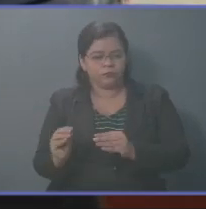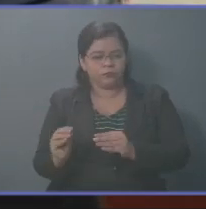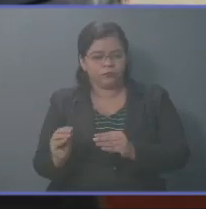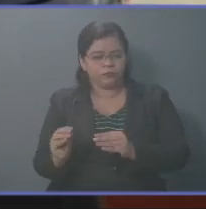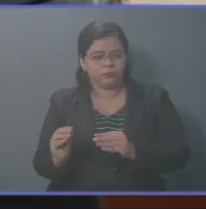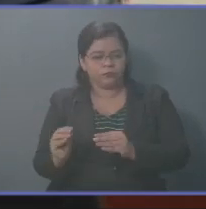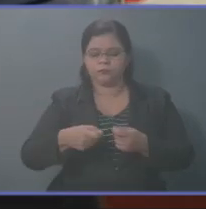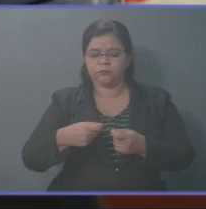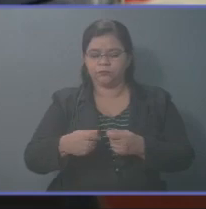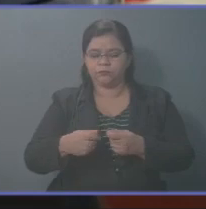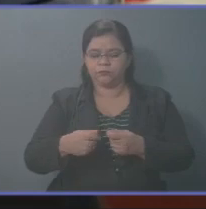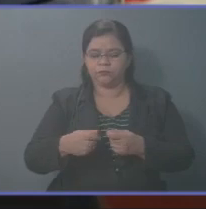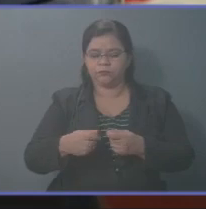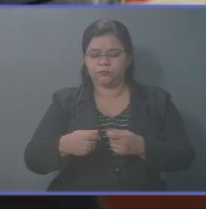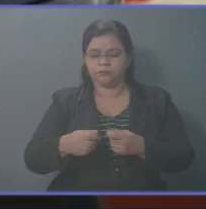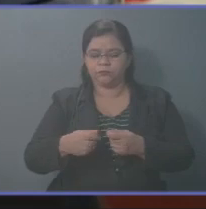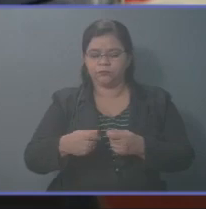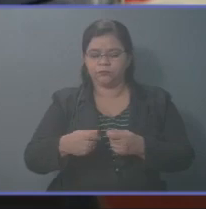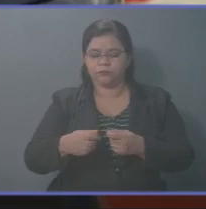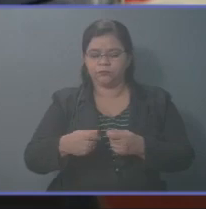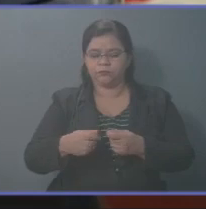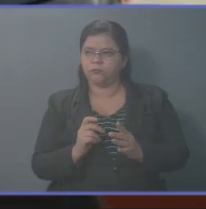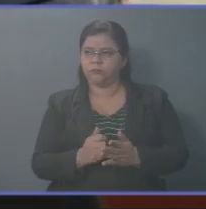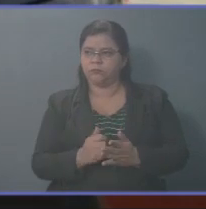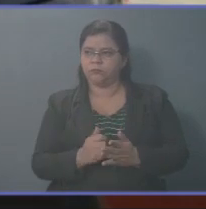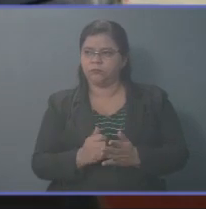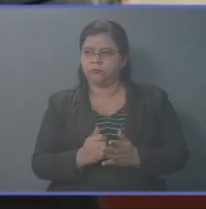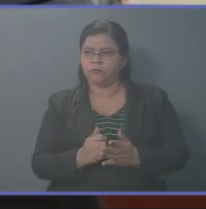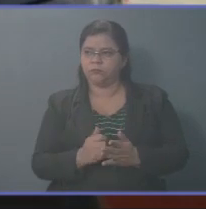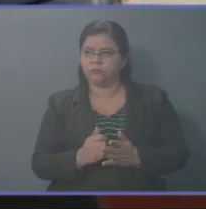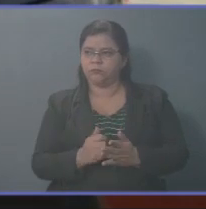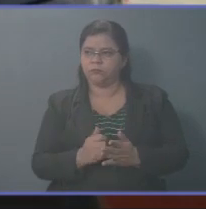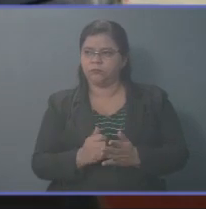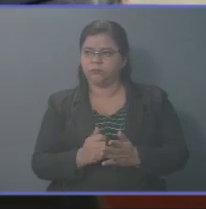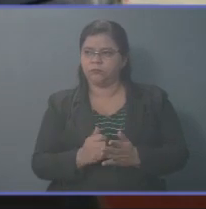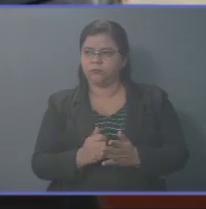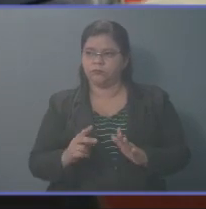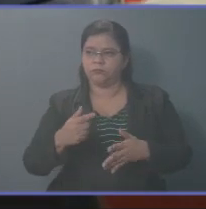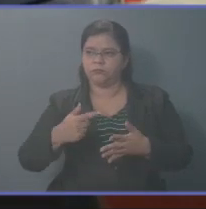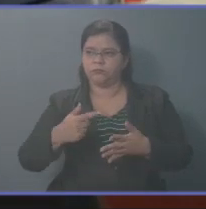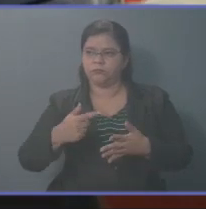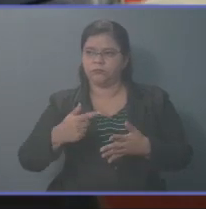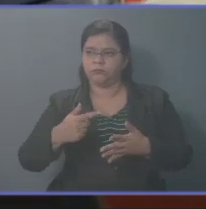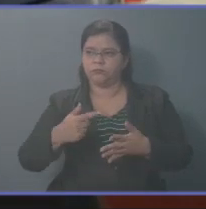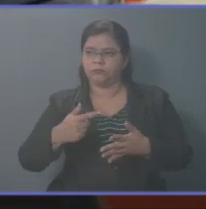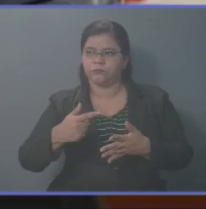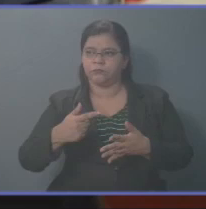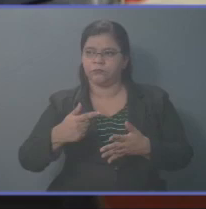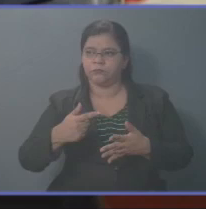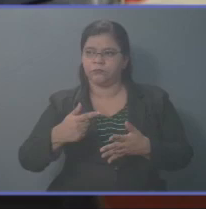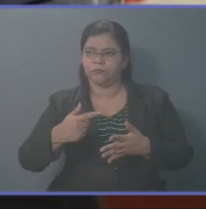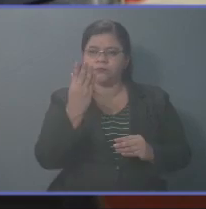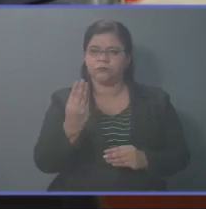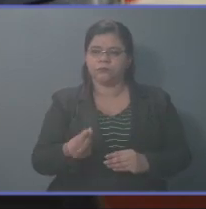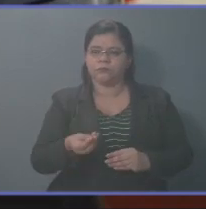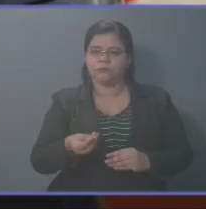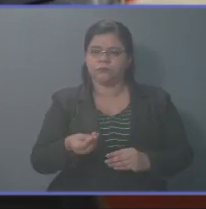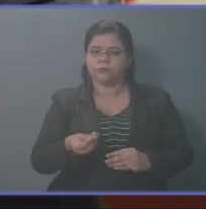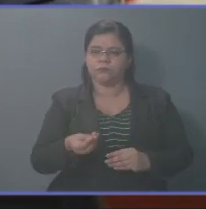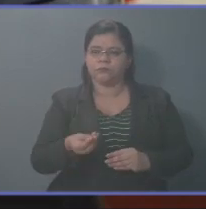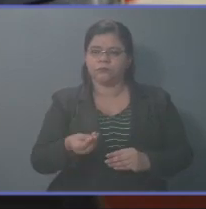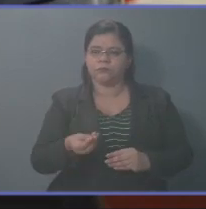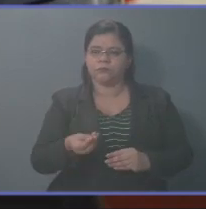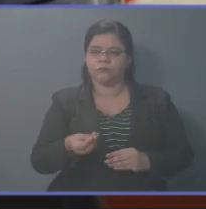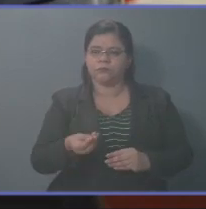1 de diciembre de 2019. El artículo 7. El presente decreto entrará en vigencia del día de su publicación en el Diario